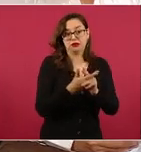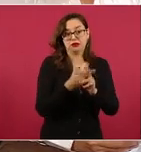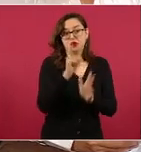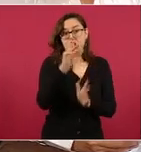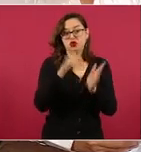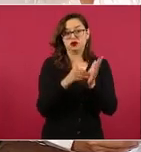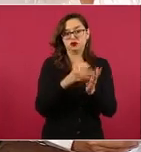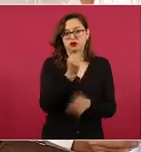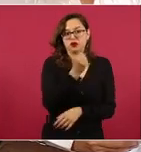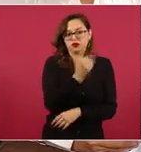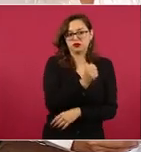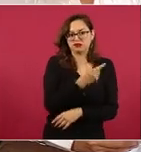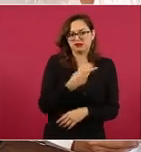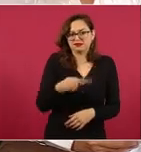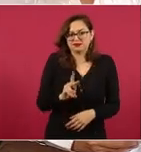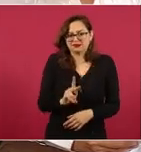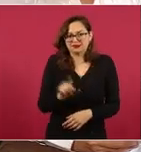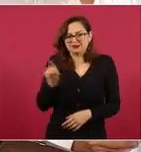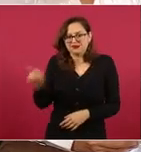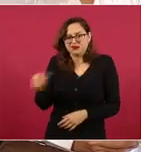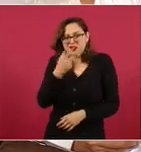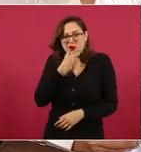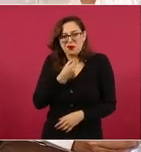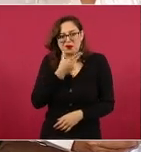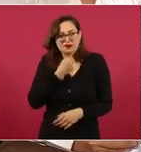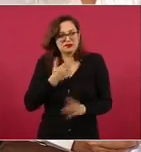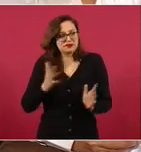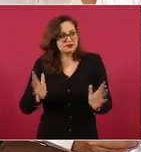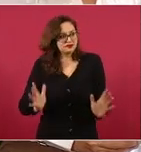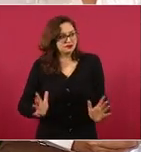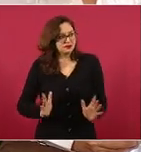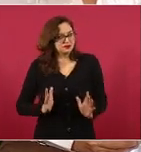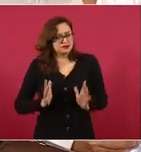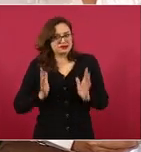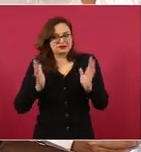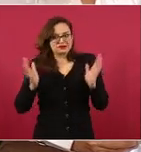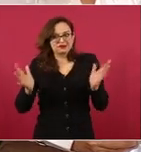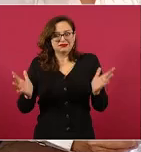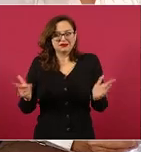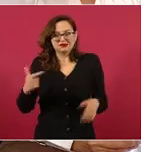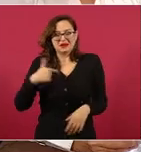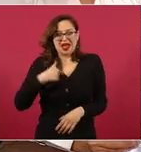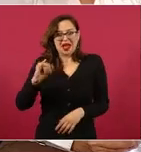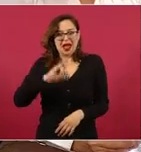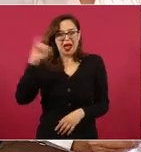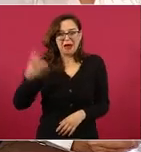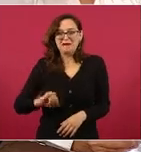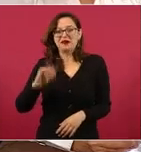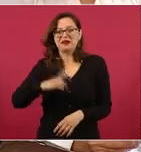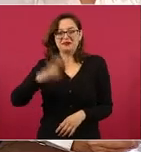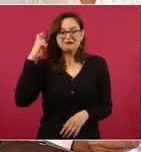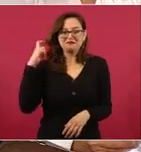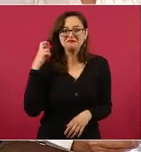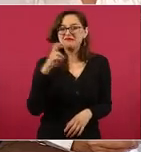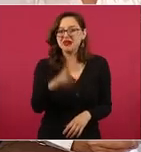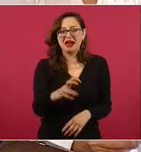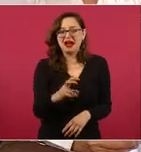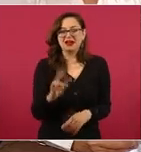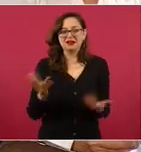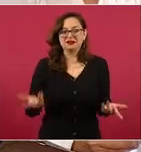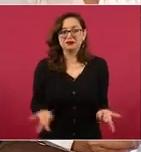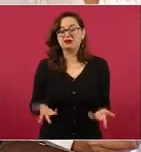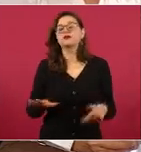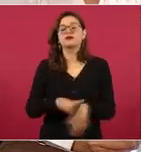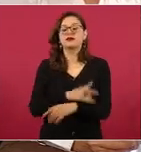oficio albañil, nunca ha salido de México, ni siquiera en calidad de indocumentado. El error de esta detención se da porque